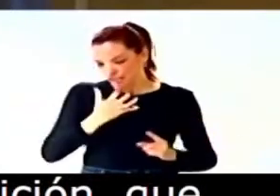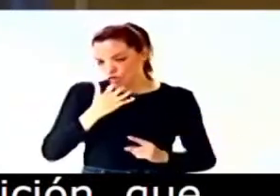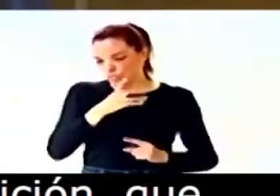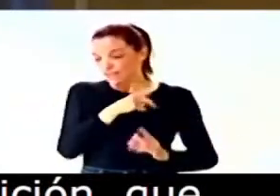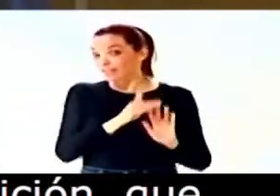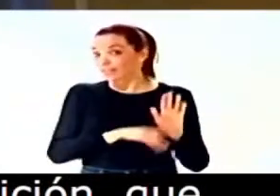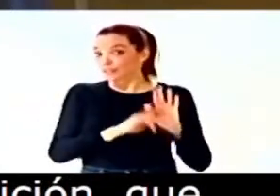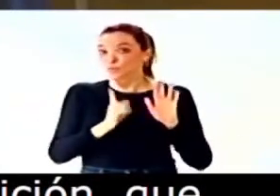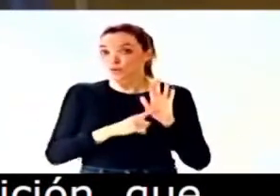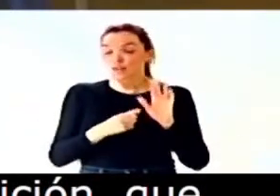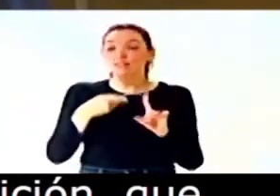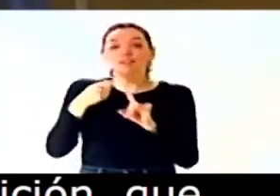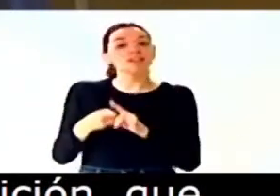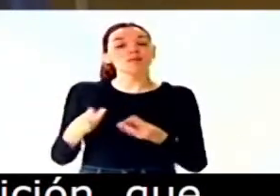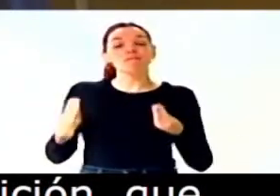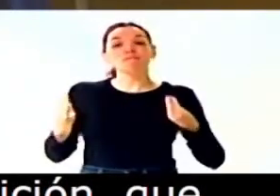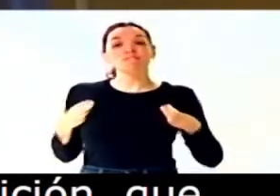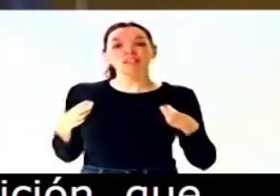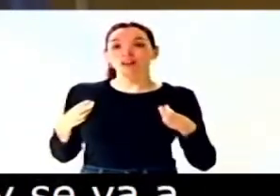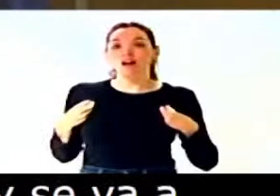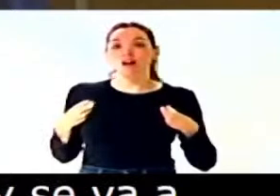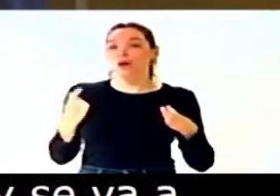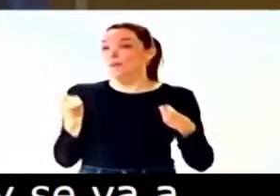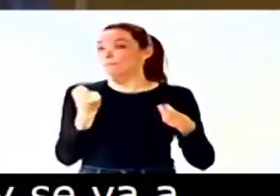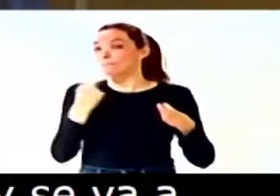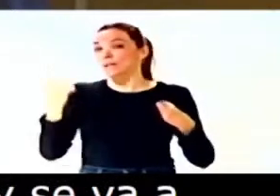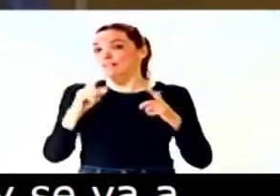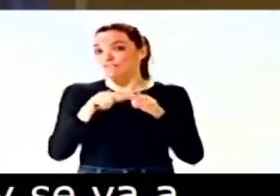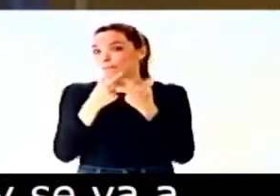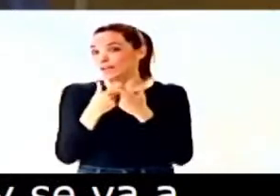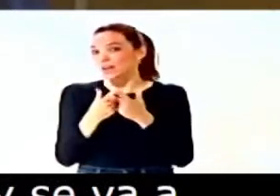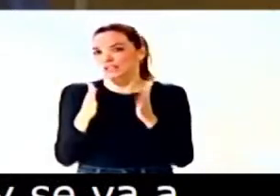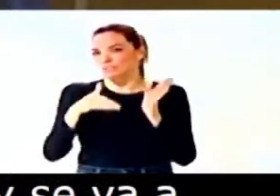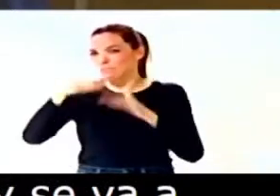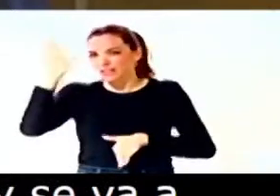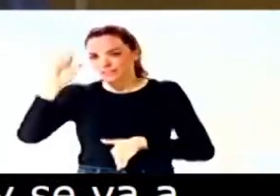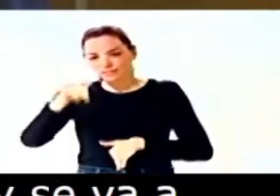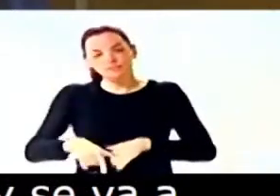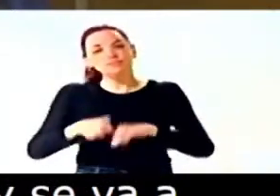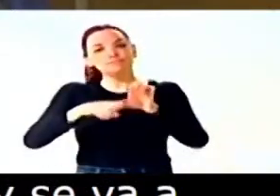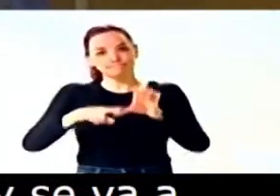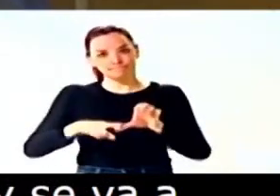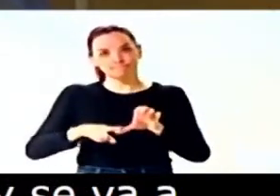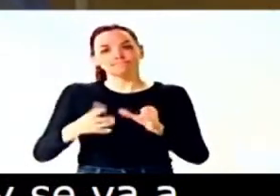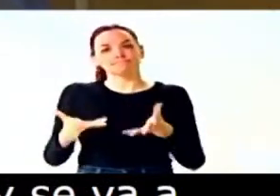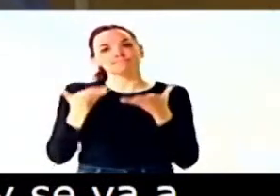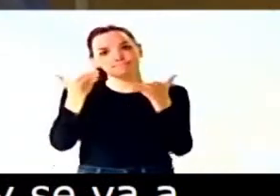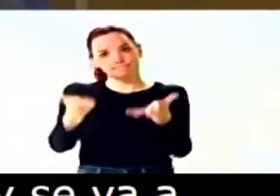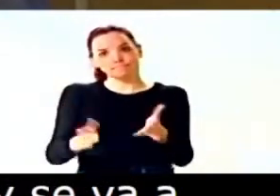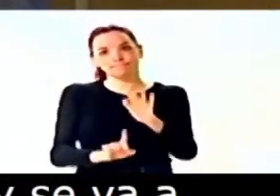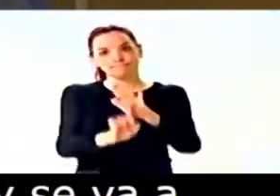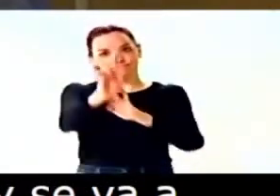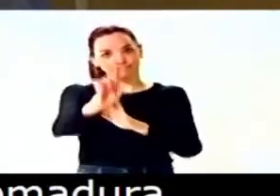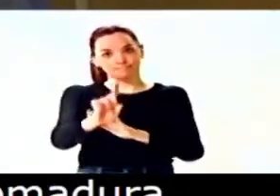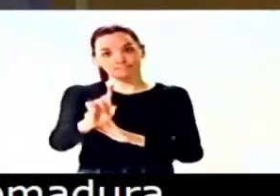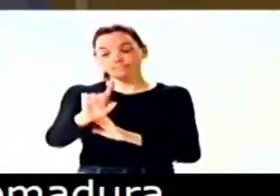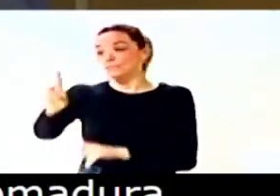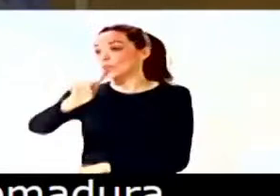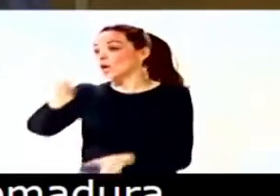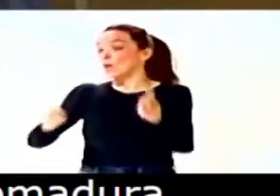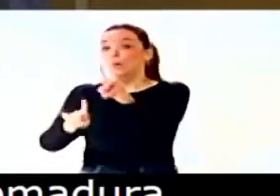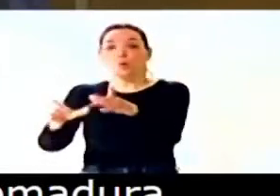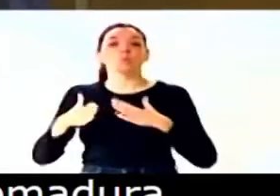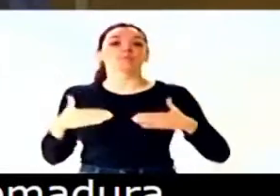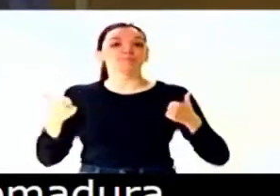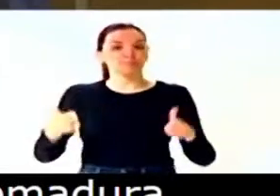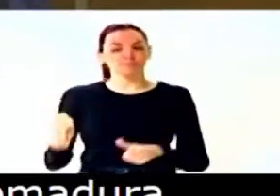se va a mejorar la vida de miles de familias en Extremadura. Me pongo a vuestra disposición por si tenéis